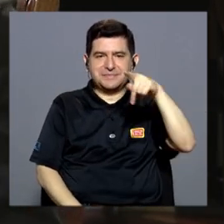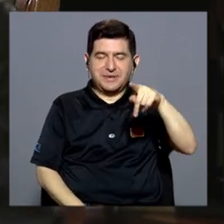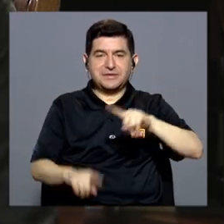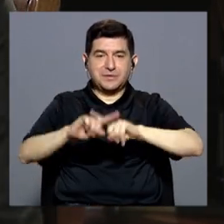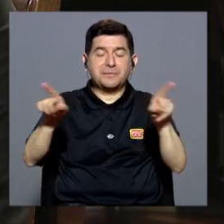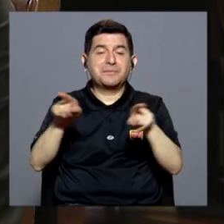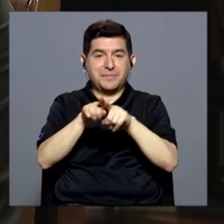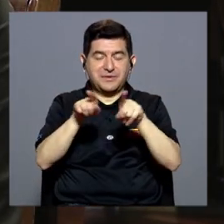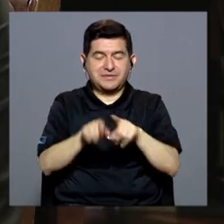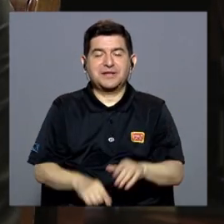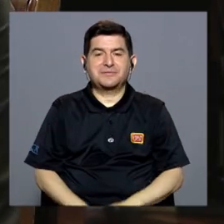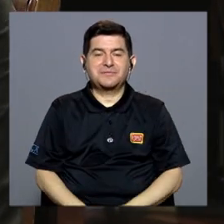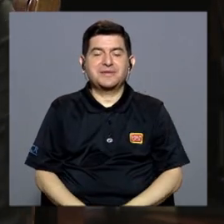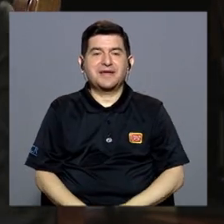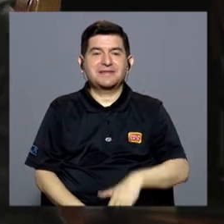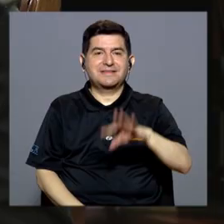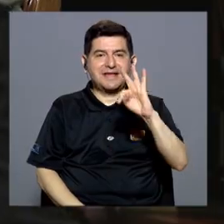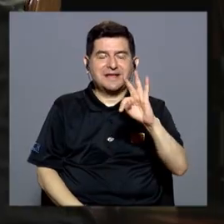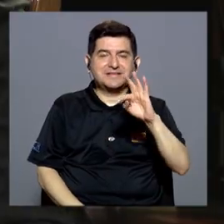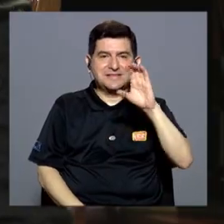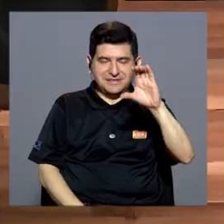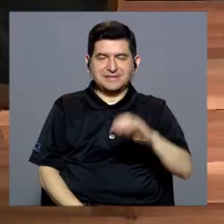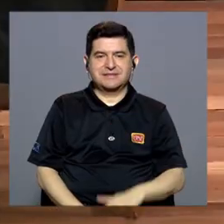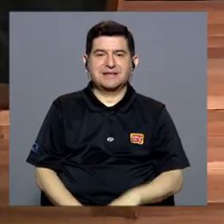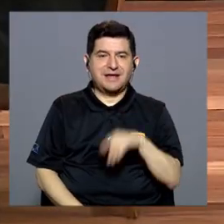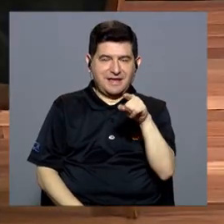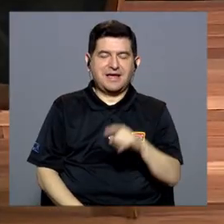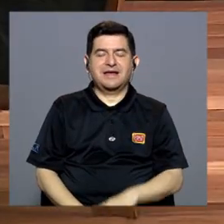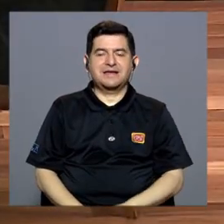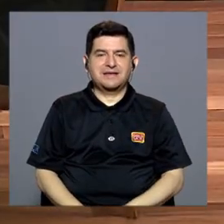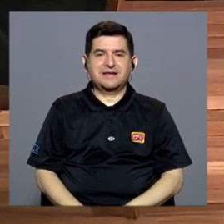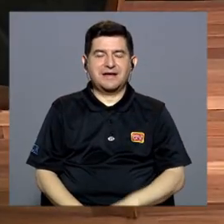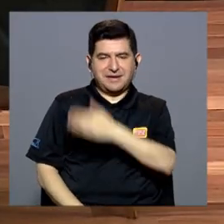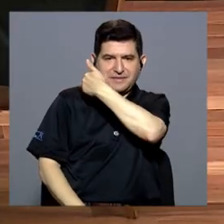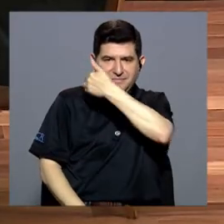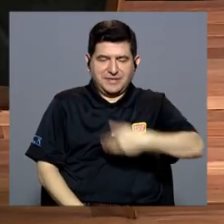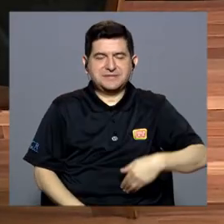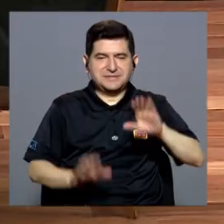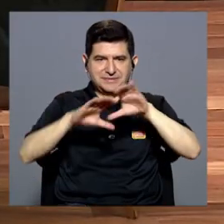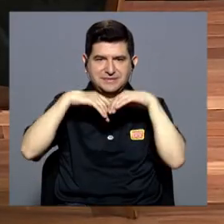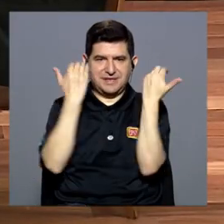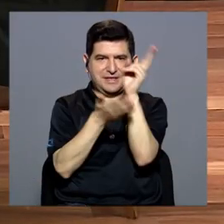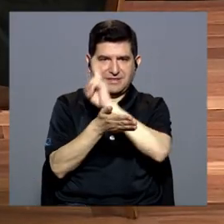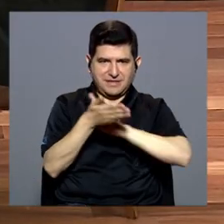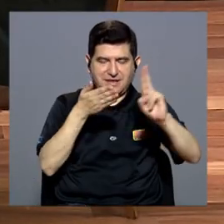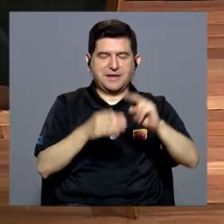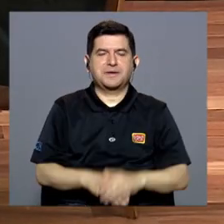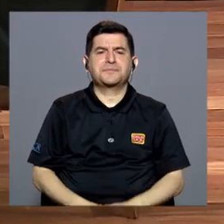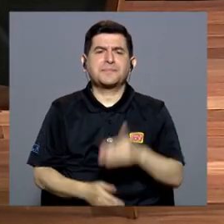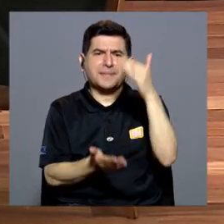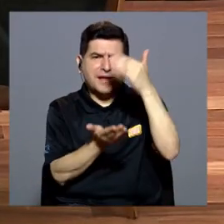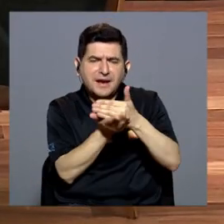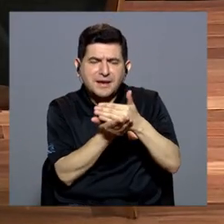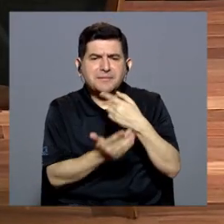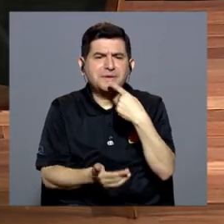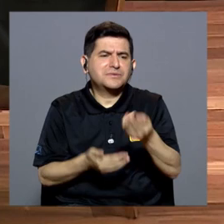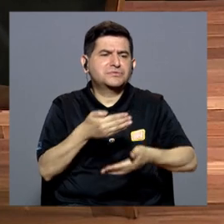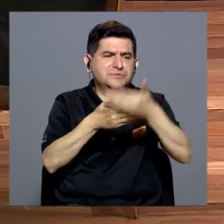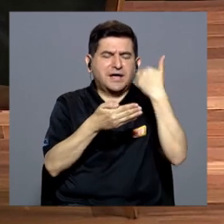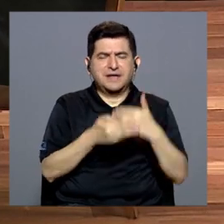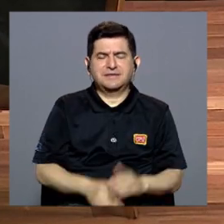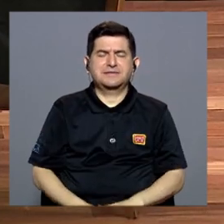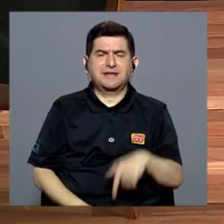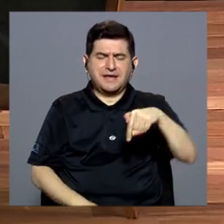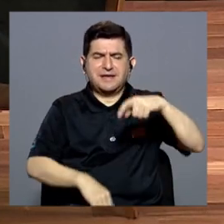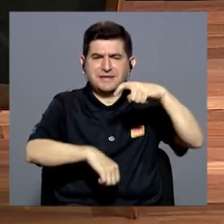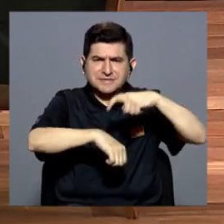con doña Teresita Cordero, quien preside el Consejo Universitario. Ahora, en el corte le comentaba cómo en este